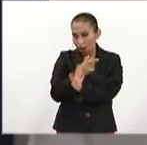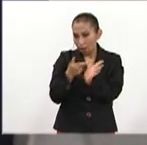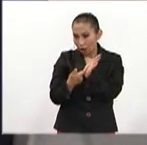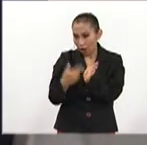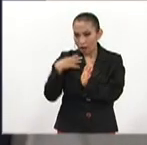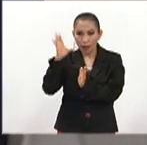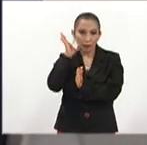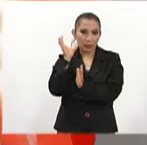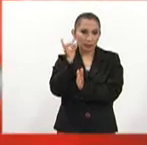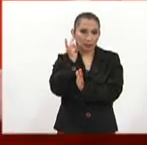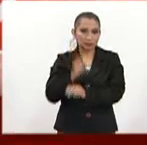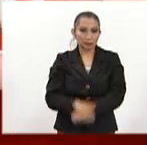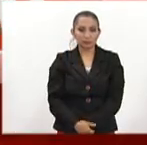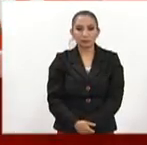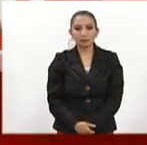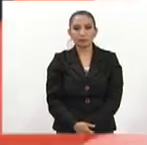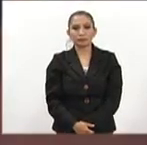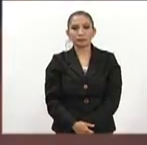ante el Congreso.